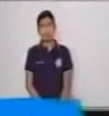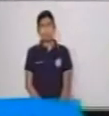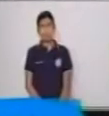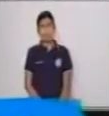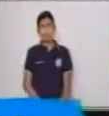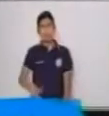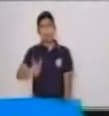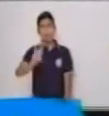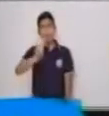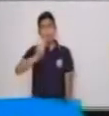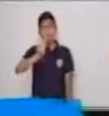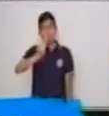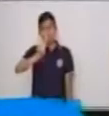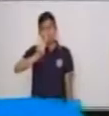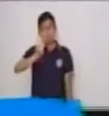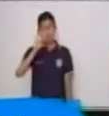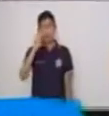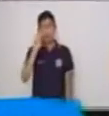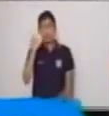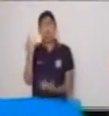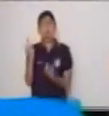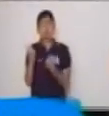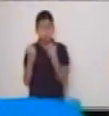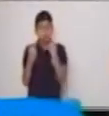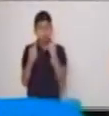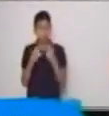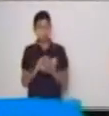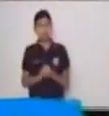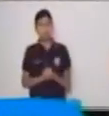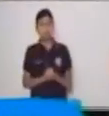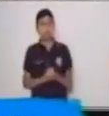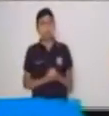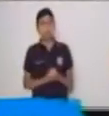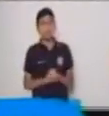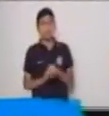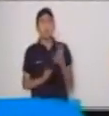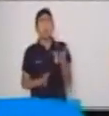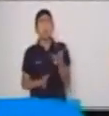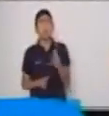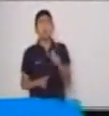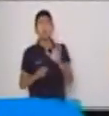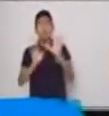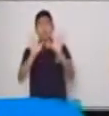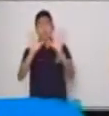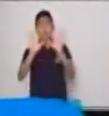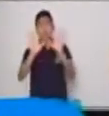2. Vean, el 2 lo voy a colocar